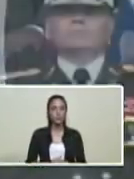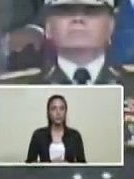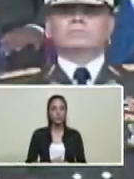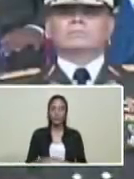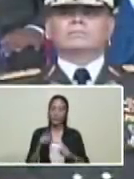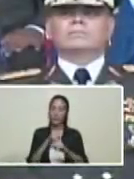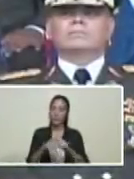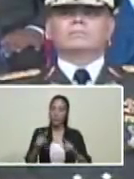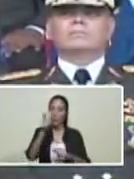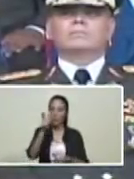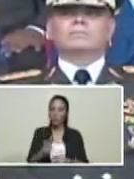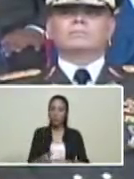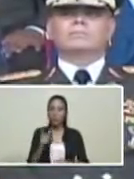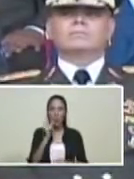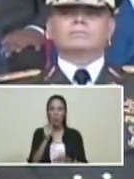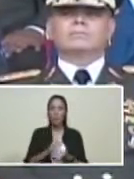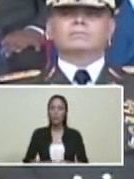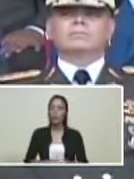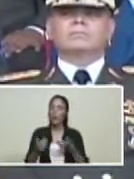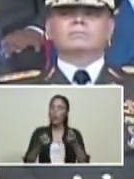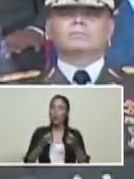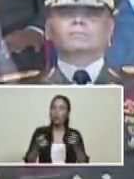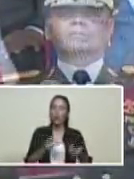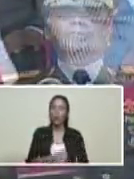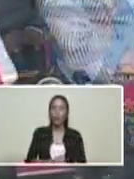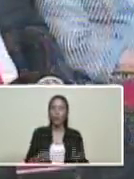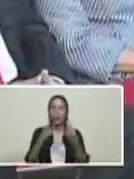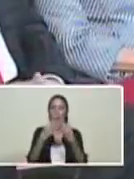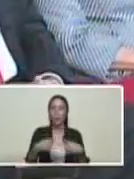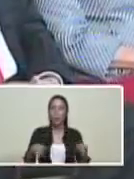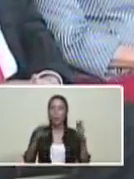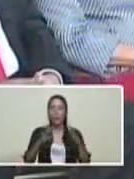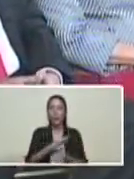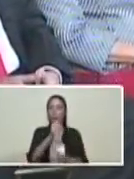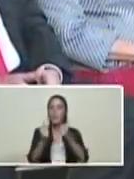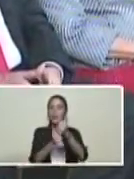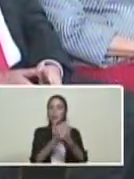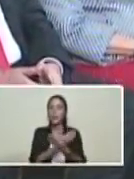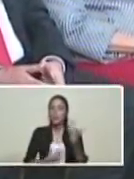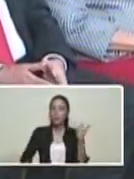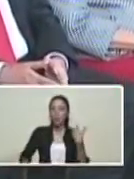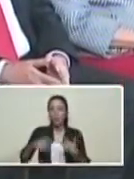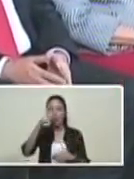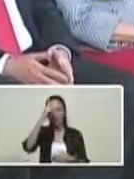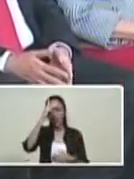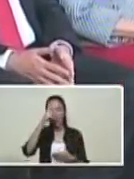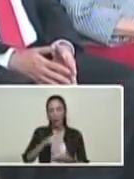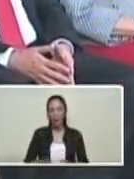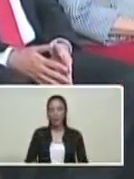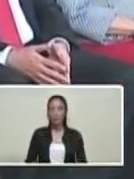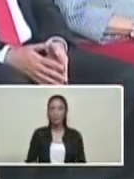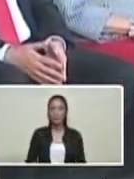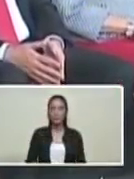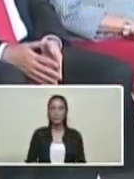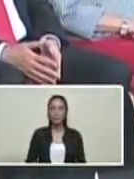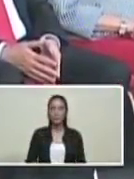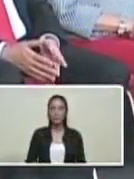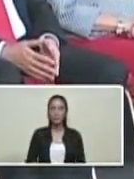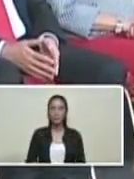profesor contralor general de la república vicepresidente ejecutivo vicepresidente de gobierno